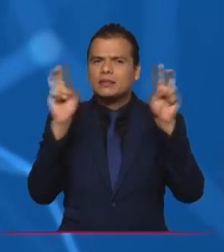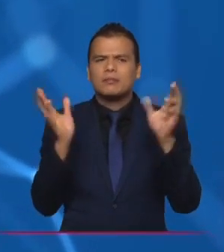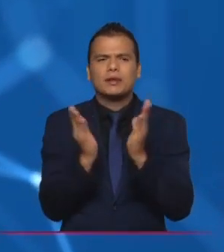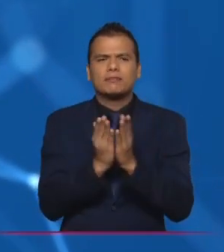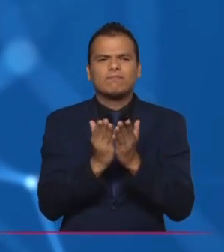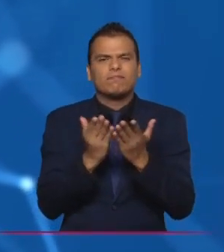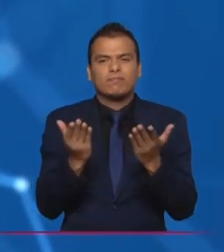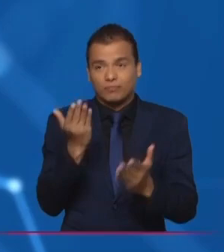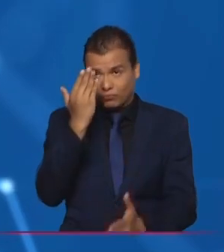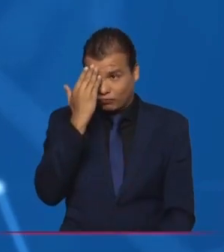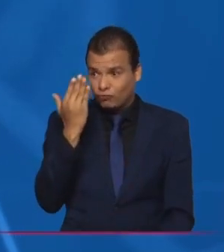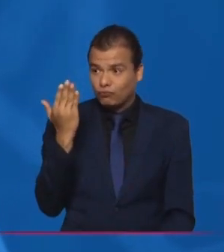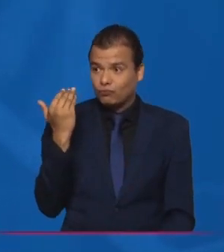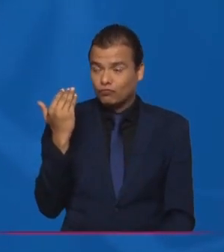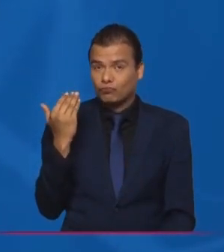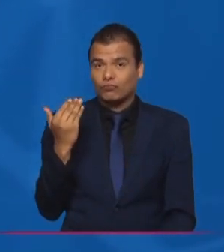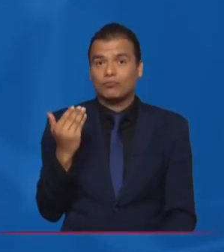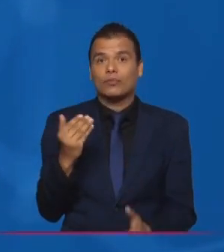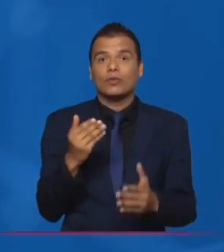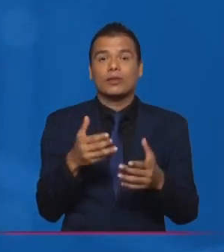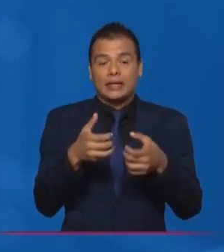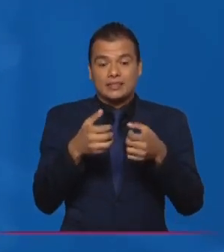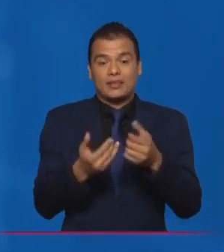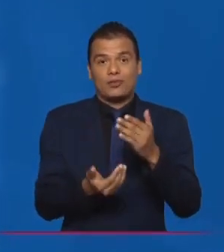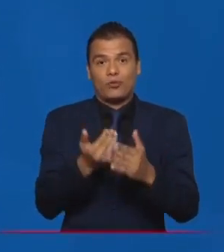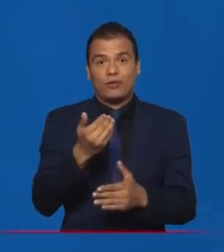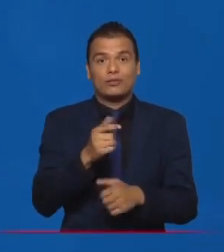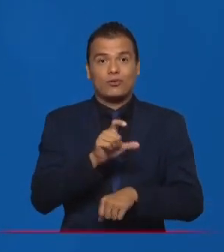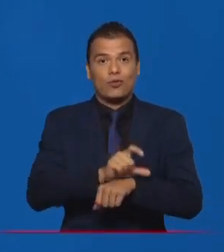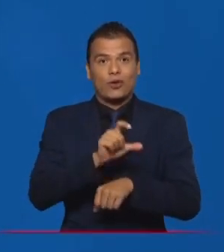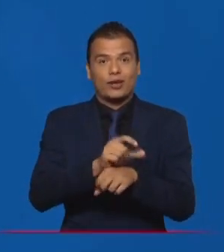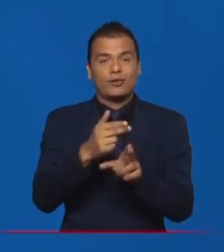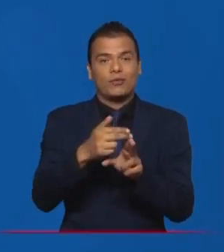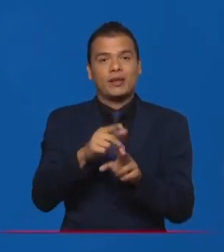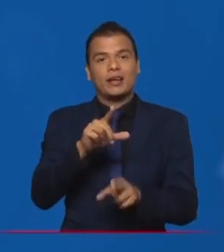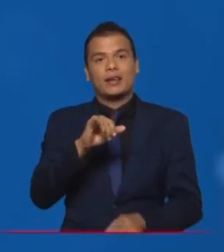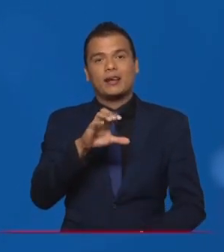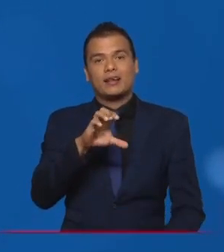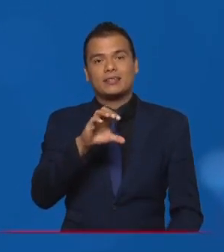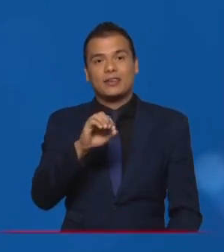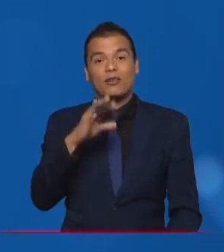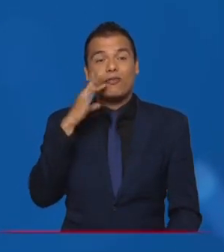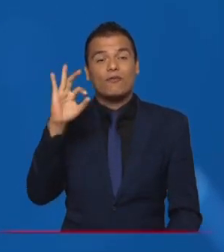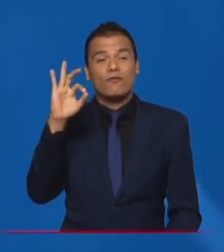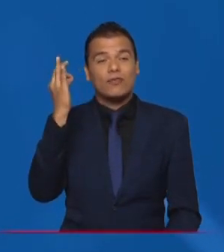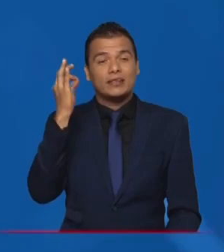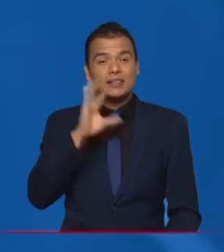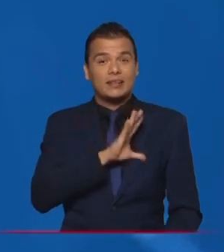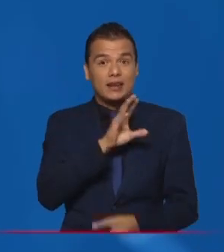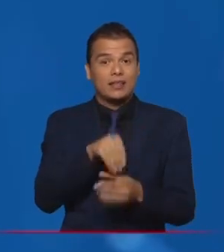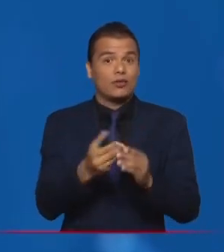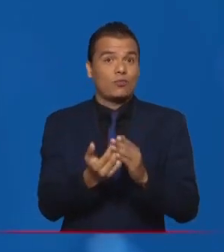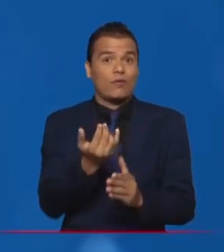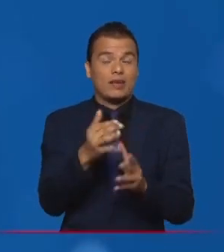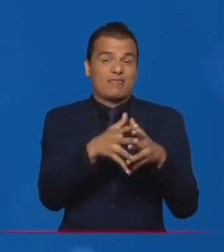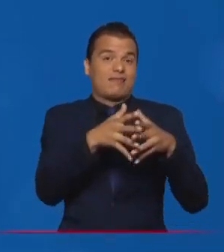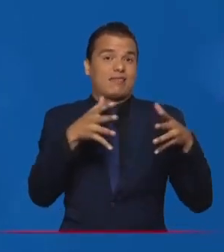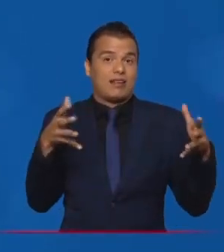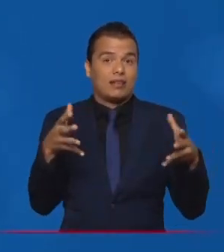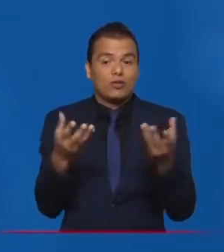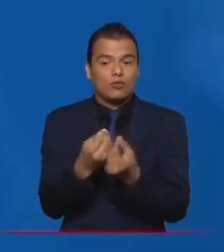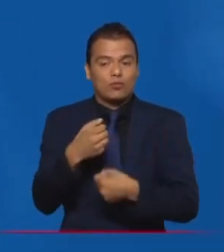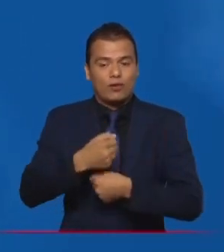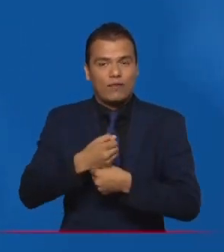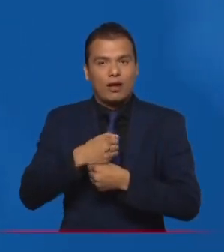Porque durante la inauguración de una nueva sede del Colegio Liceo Francés en Cali, diplomáticos franceses destacaron la importancia de convertir